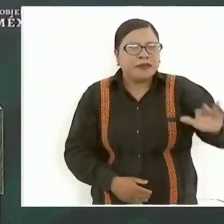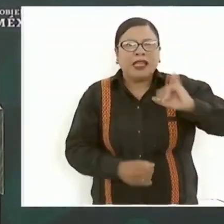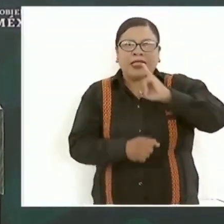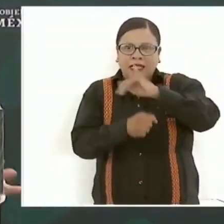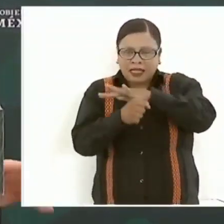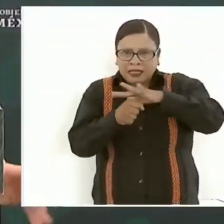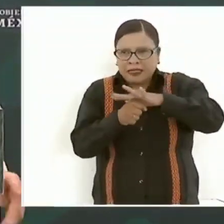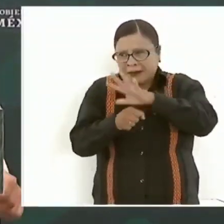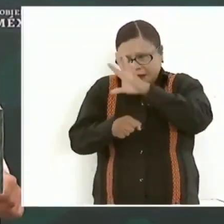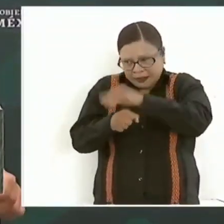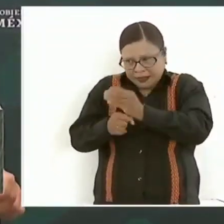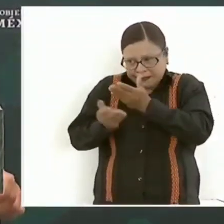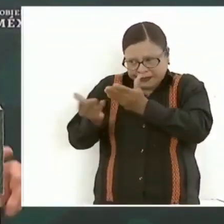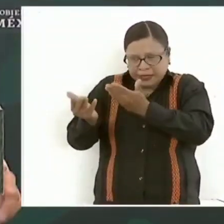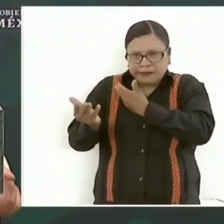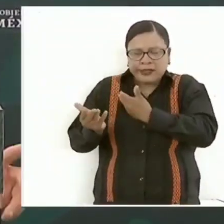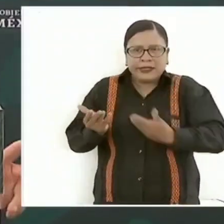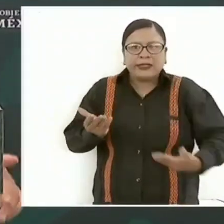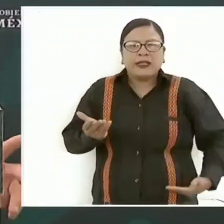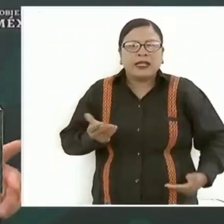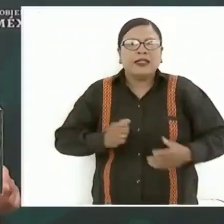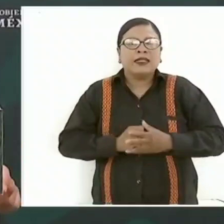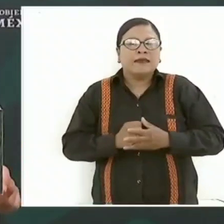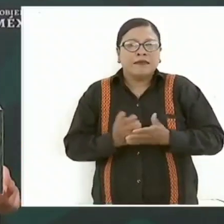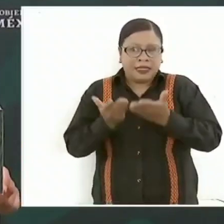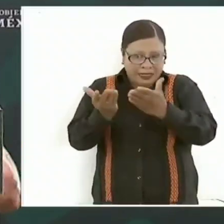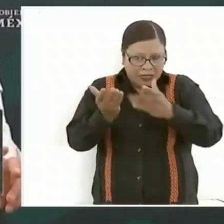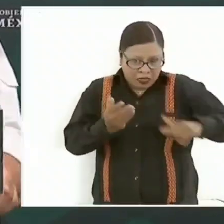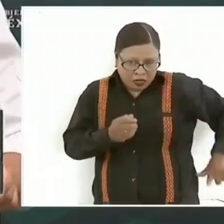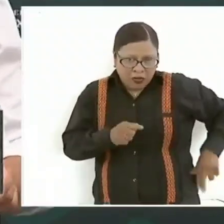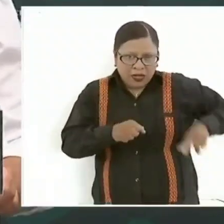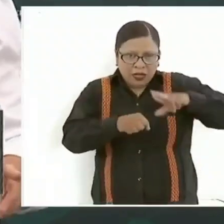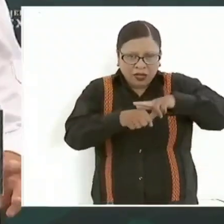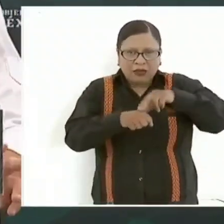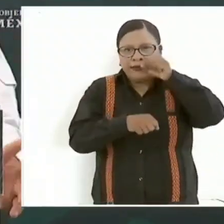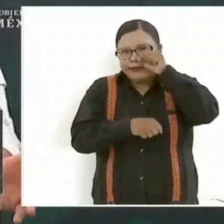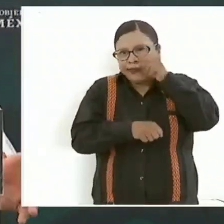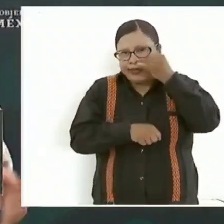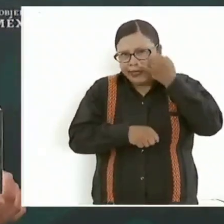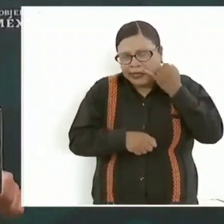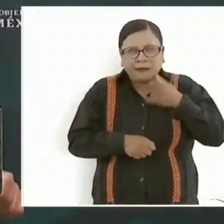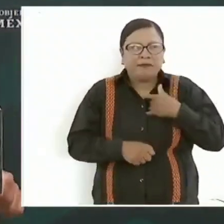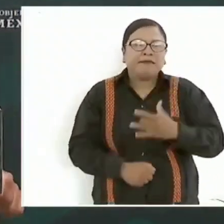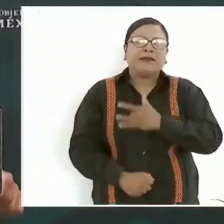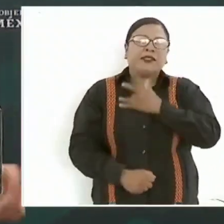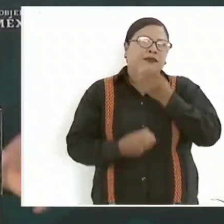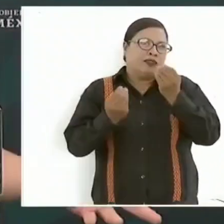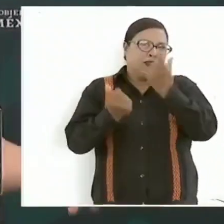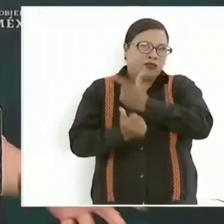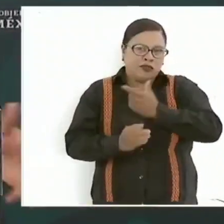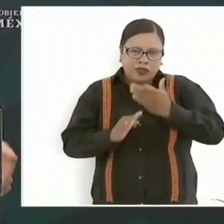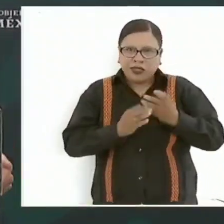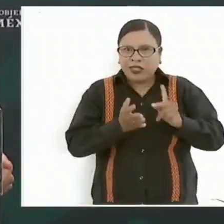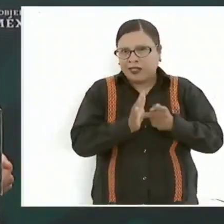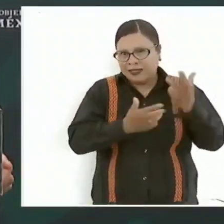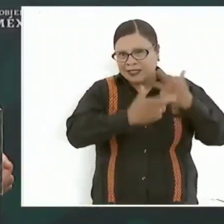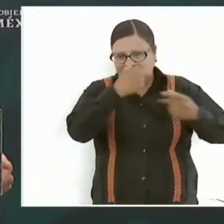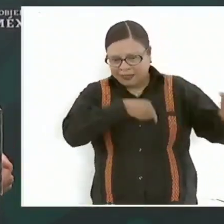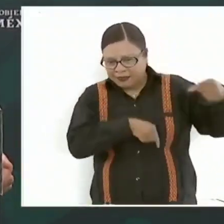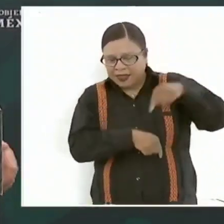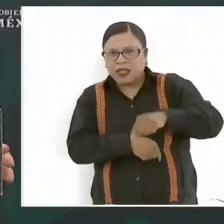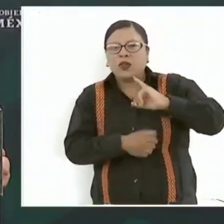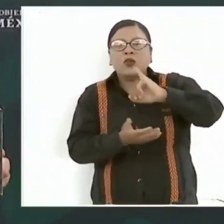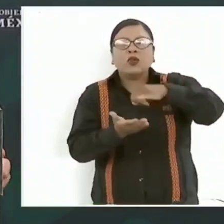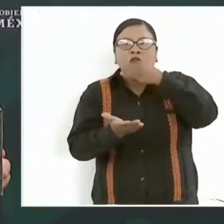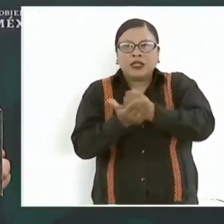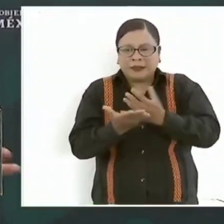permiso, señor presidente, señor gobernador, ingeniero Salomón Jara, un gusto estar nuevamente aquí en Juchitán contigo